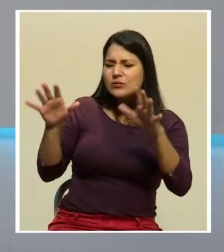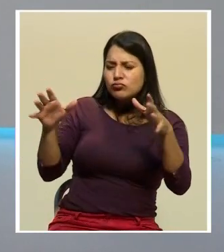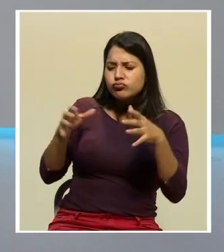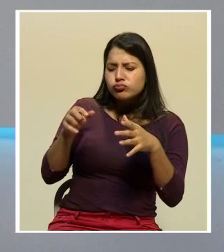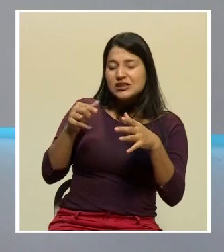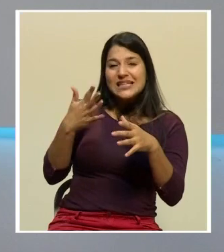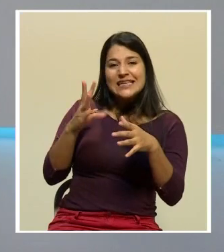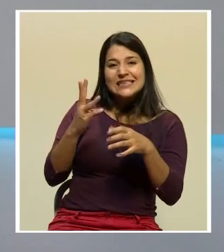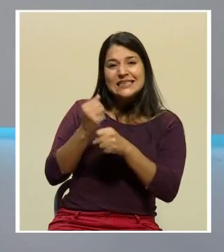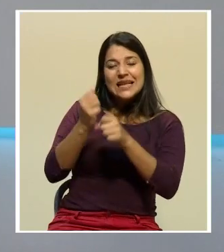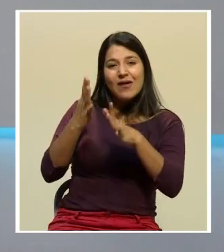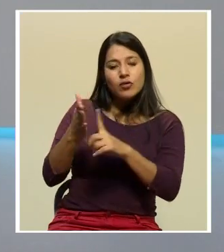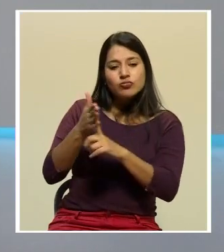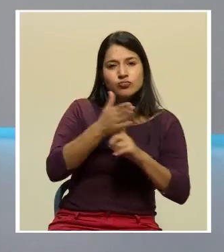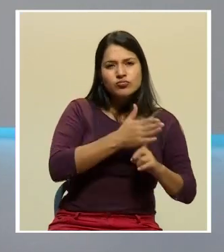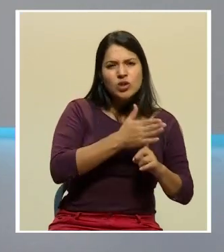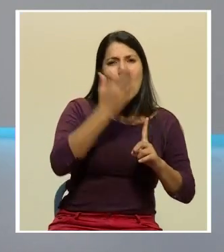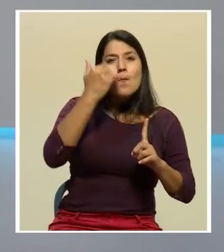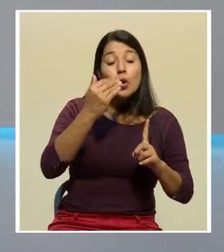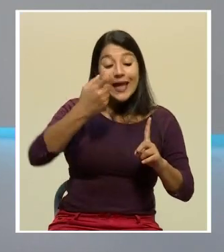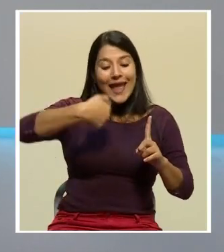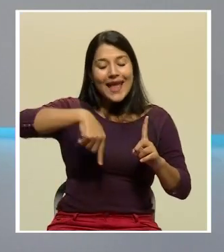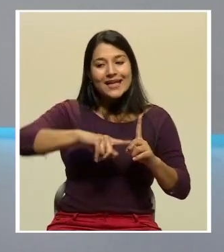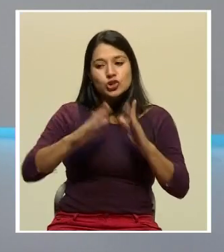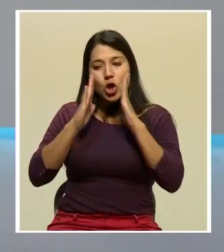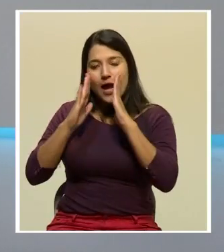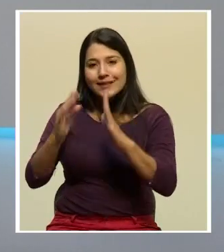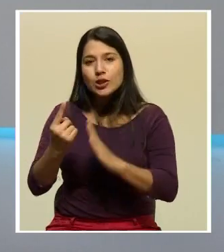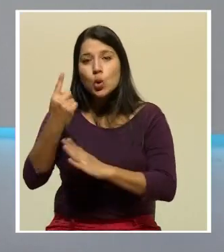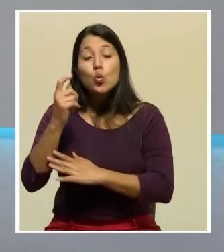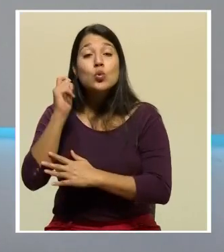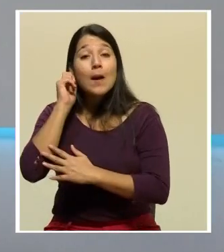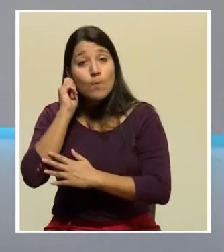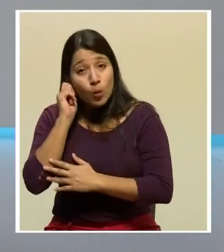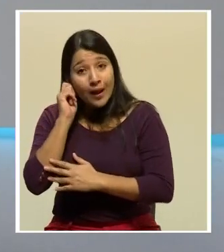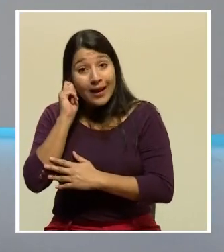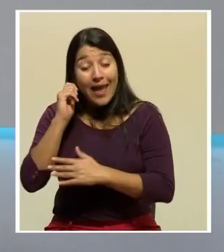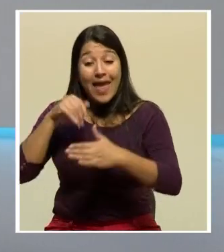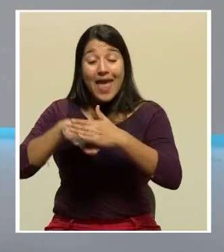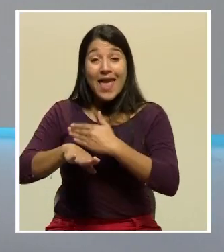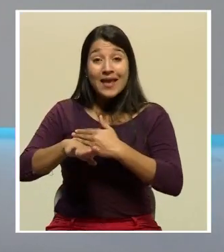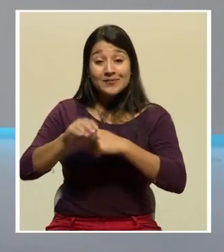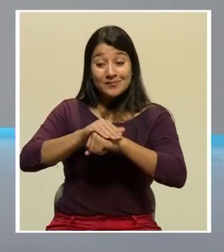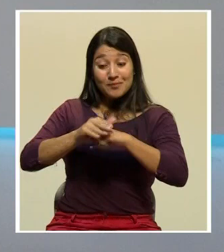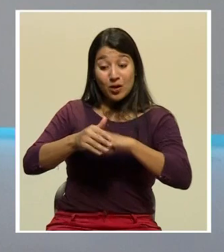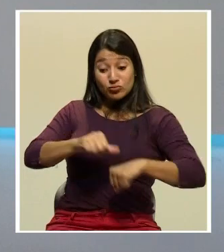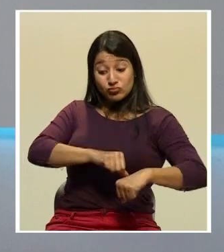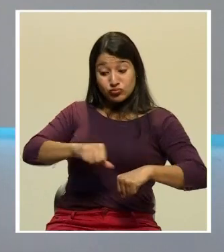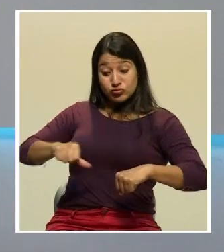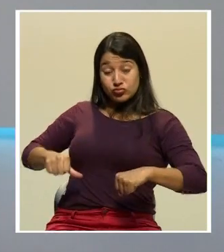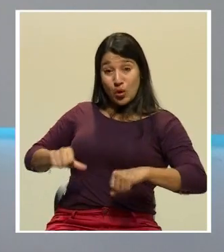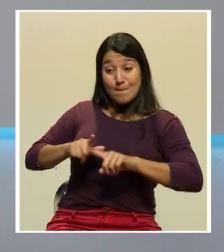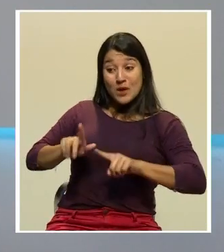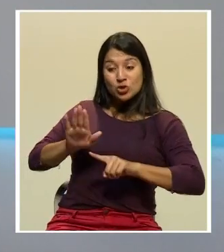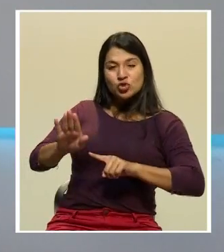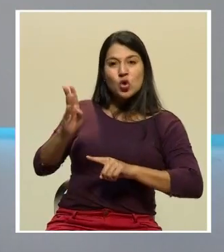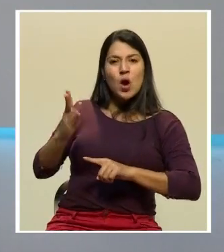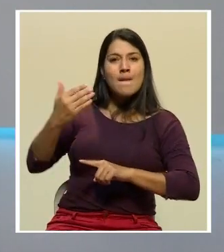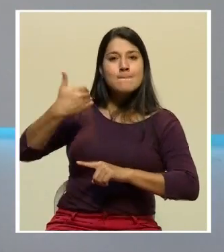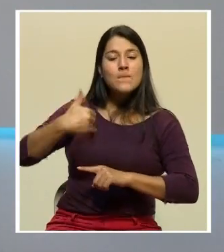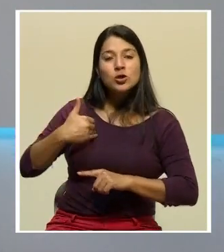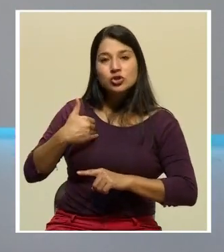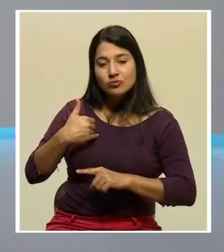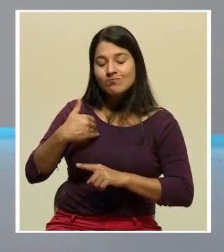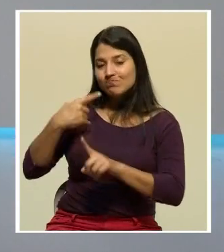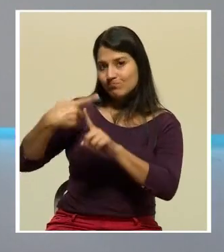luego de atender a una mujer en una cesárea cuyo esposo es positivo del COVID-19. Estos funcionarios se unen a los que